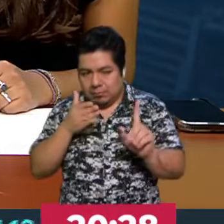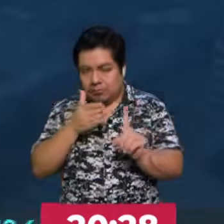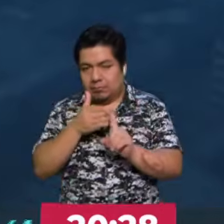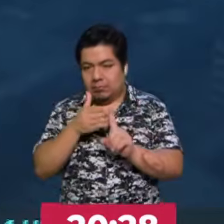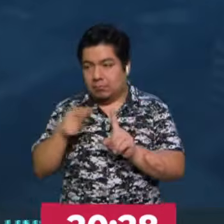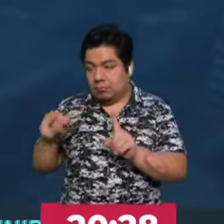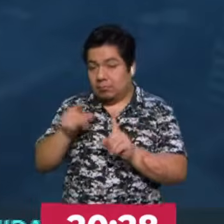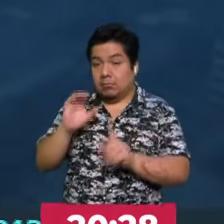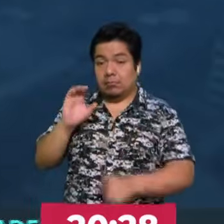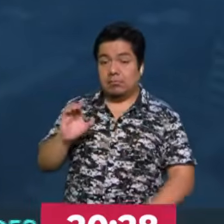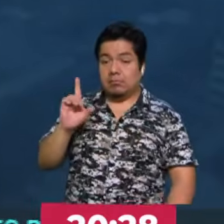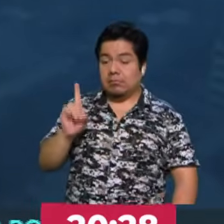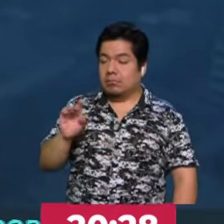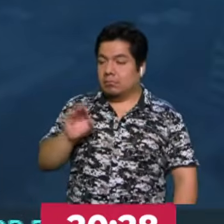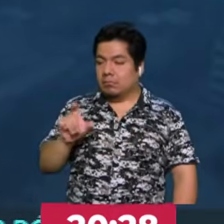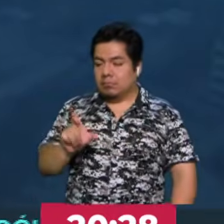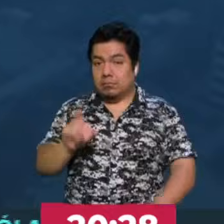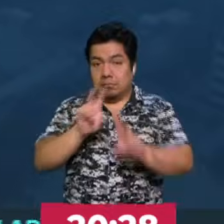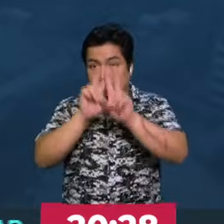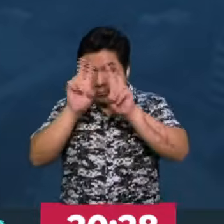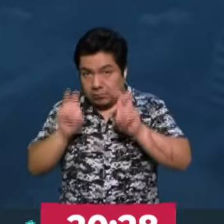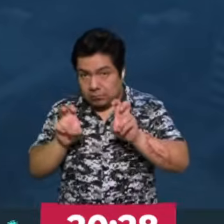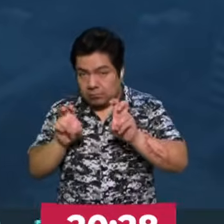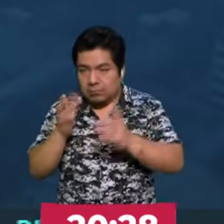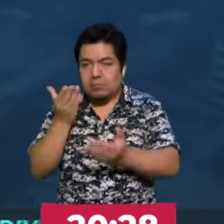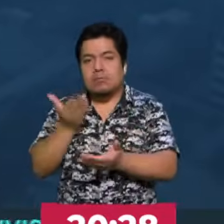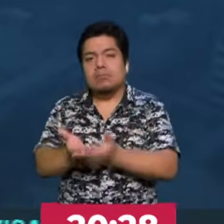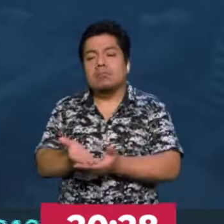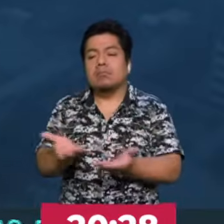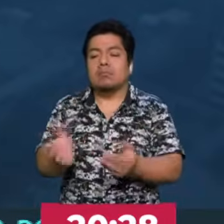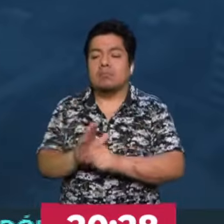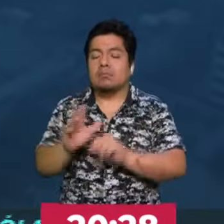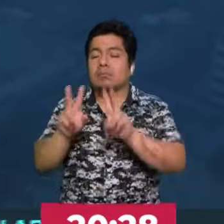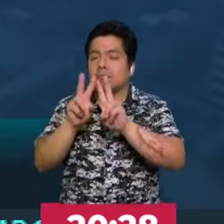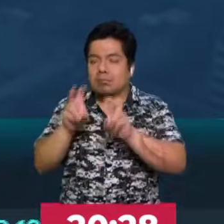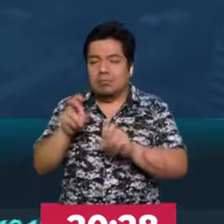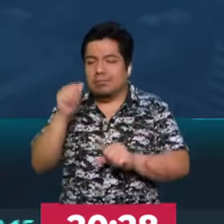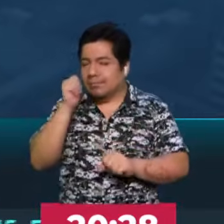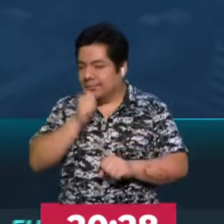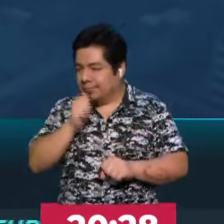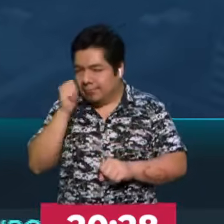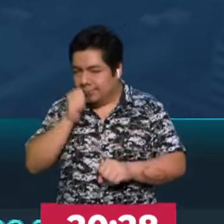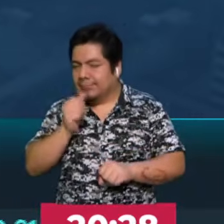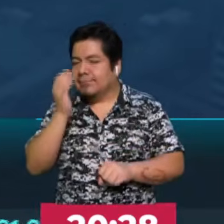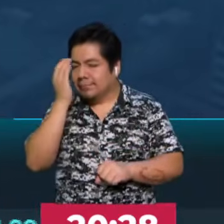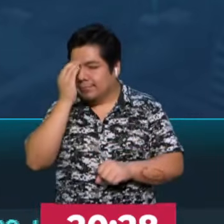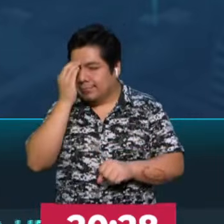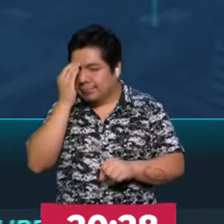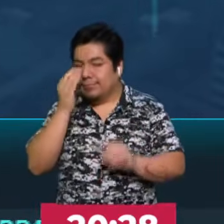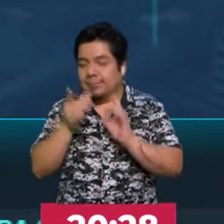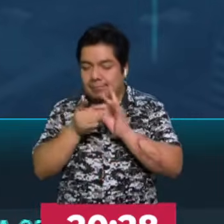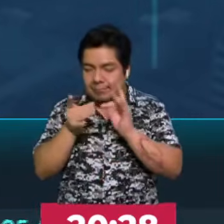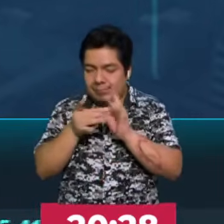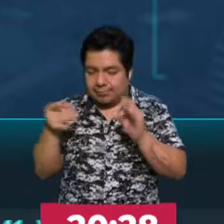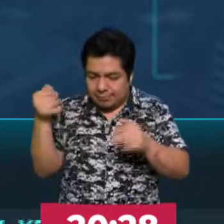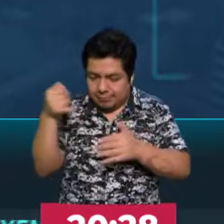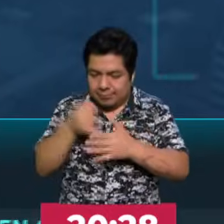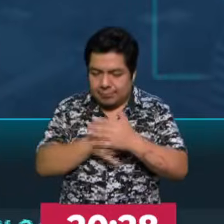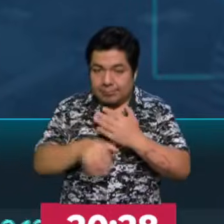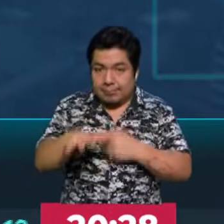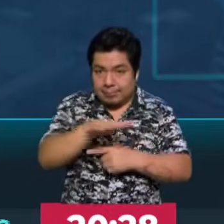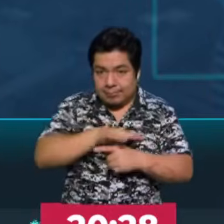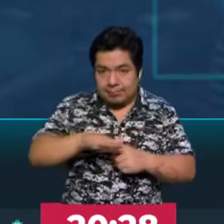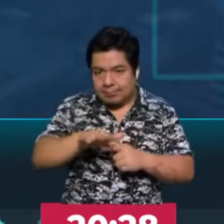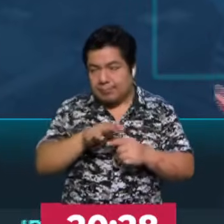para la Ciudad de México el tema que se pone en la mesa, pues es un tema que ha estado siempre, Veré, y yo creo que vale la pena darle contexto. Ahora ya todo el mundo